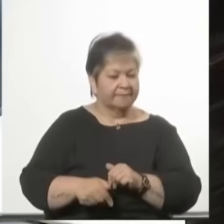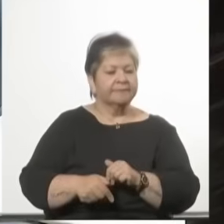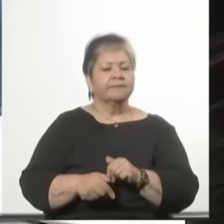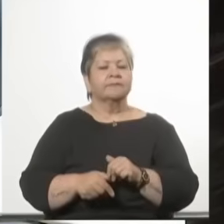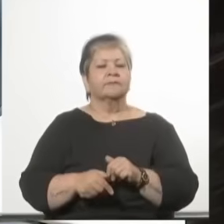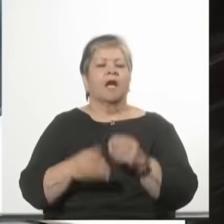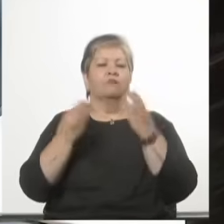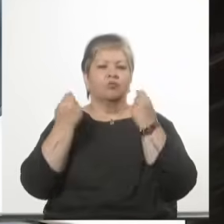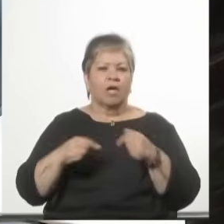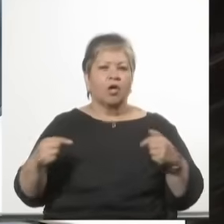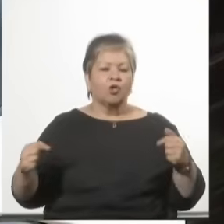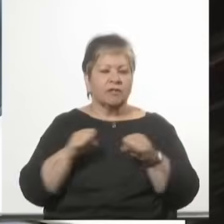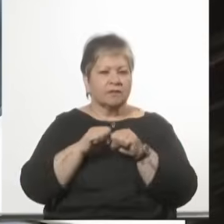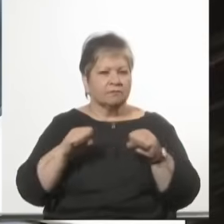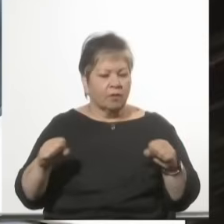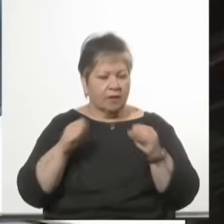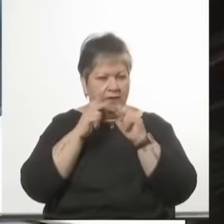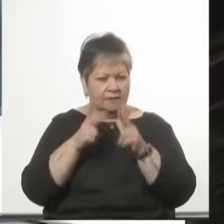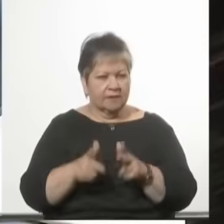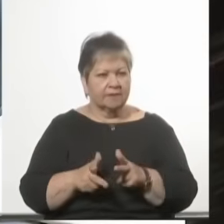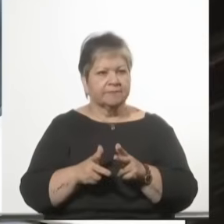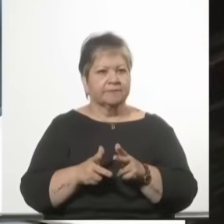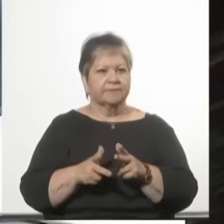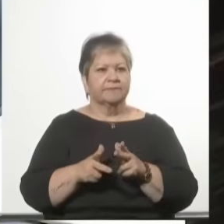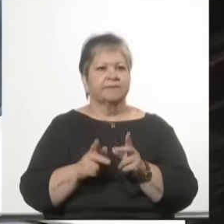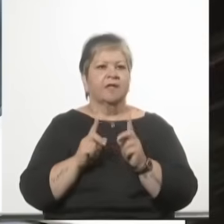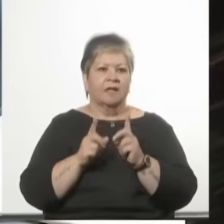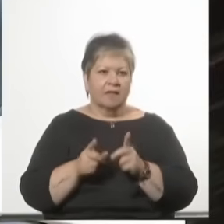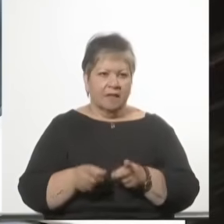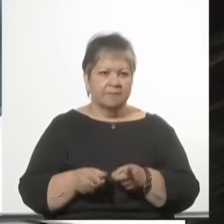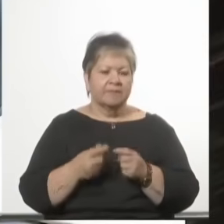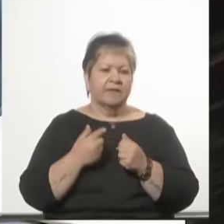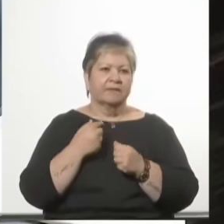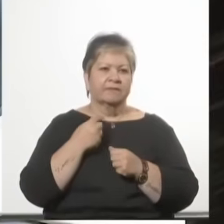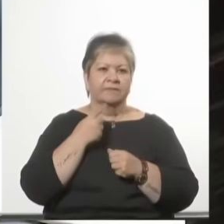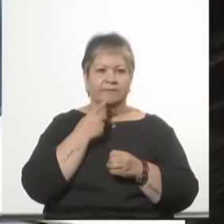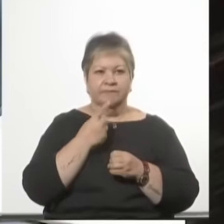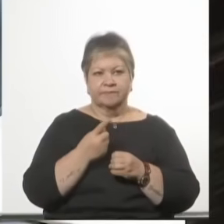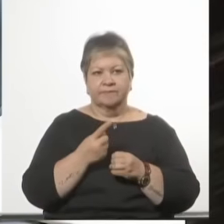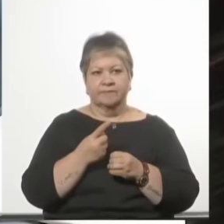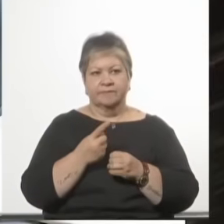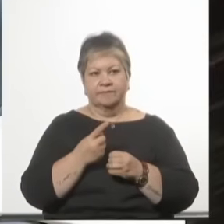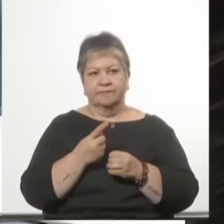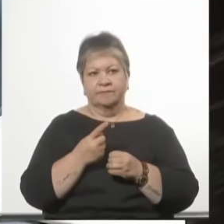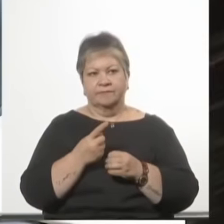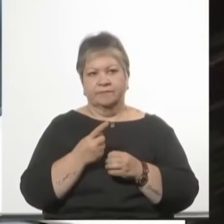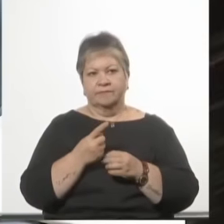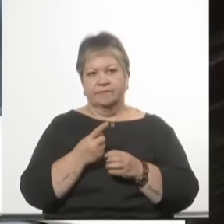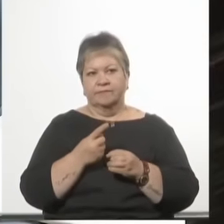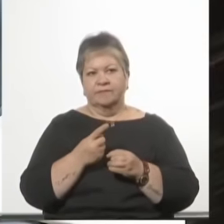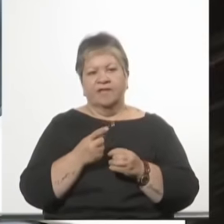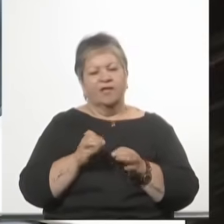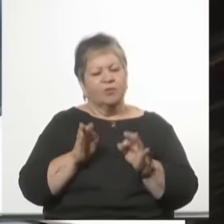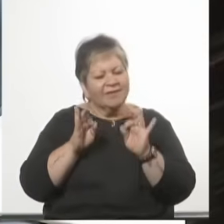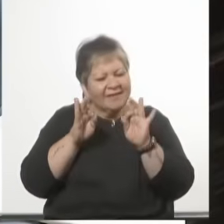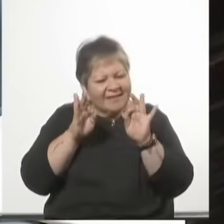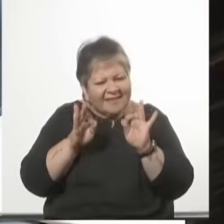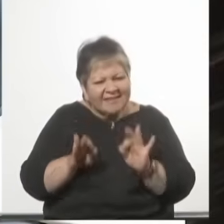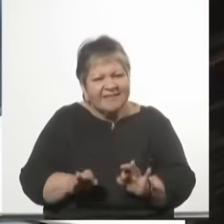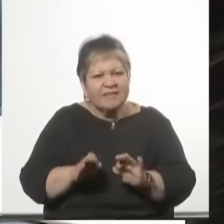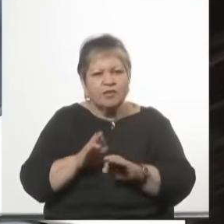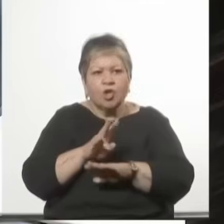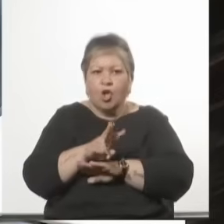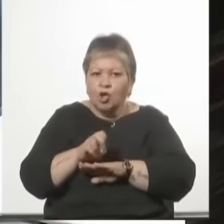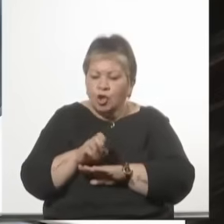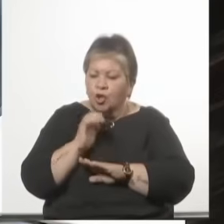decir. También lo que íbamos a decir lo haríamos en un estricto control de la